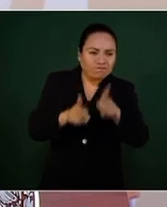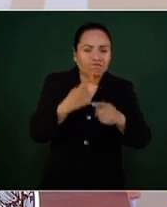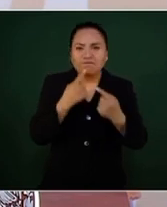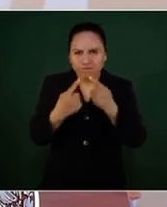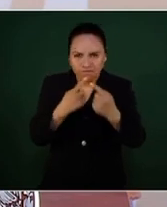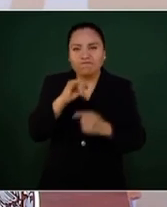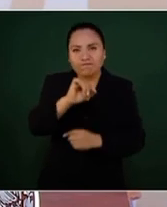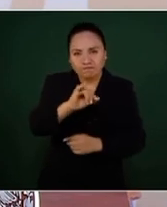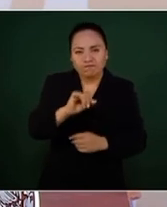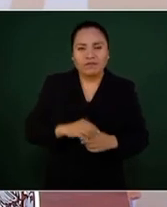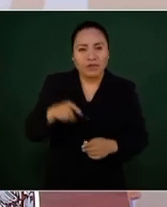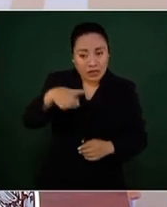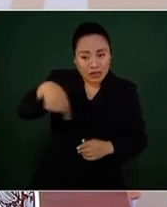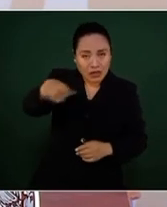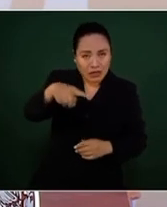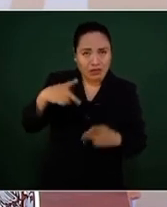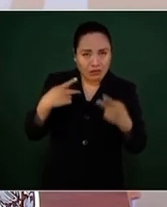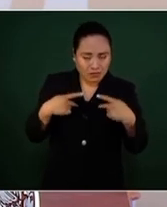Ellos son